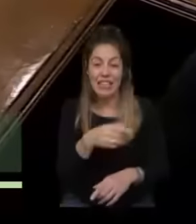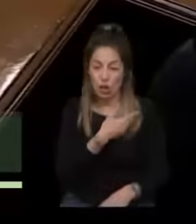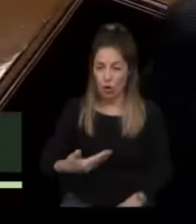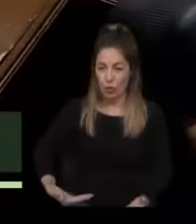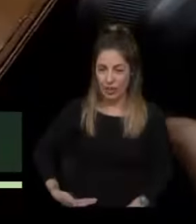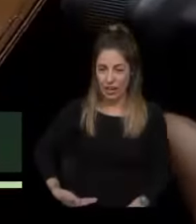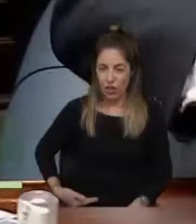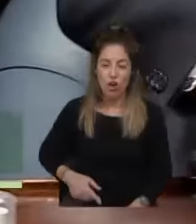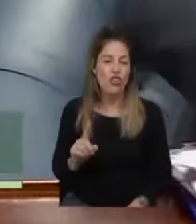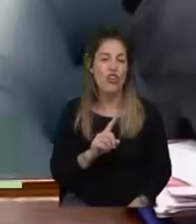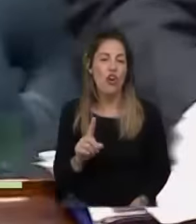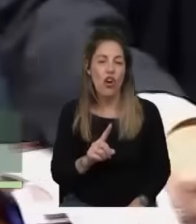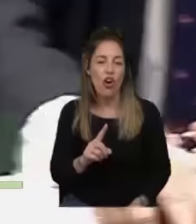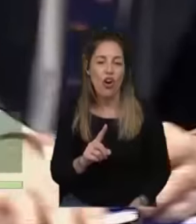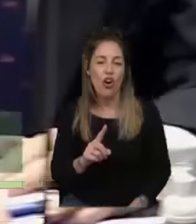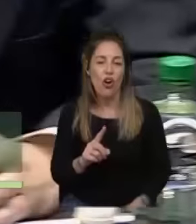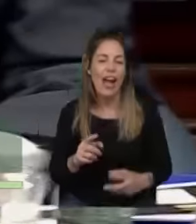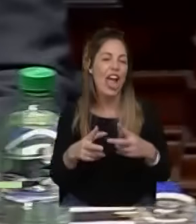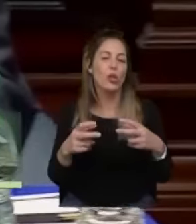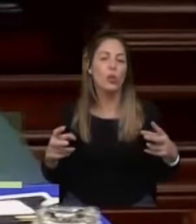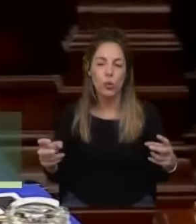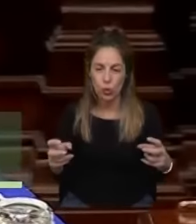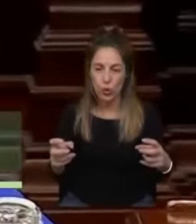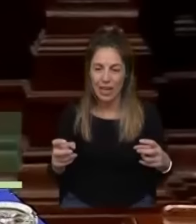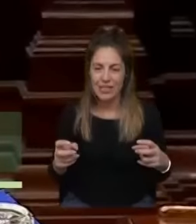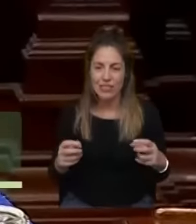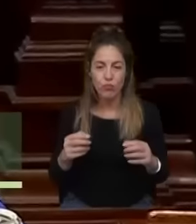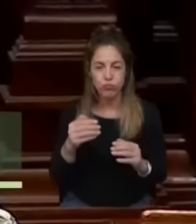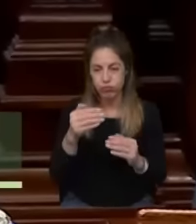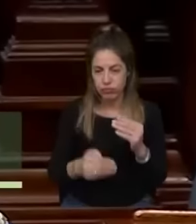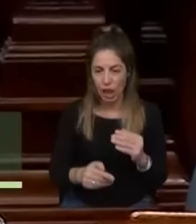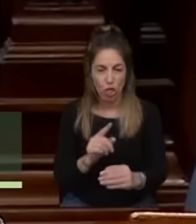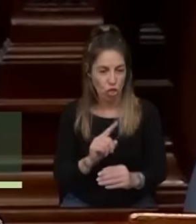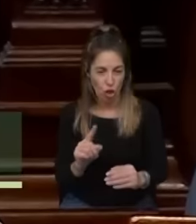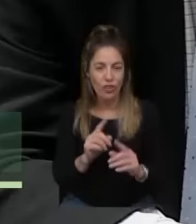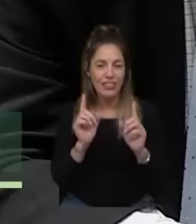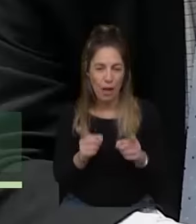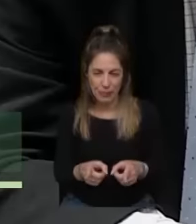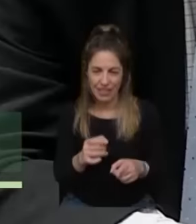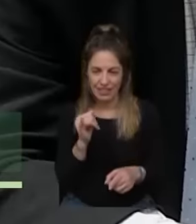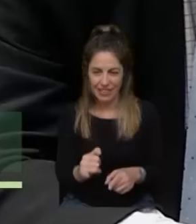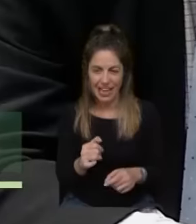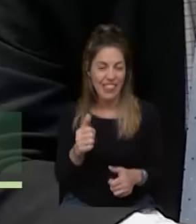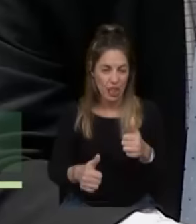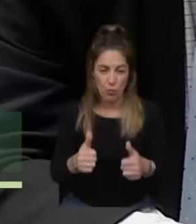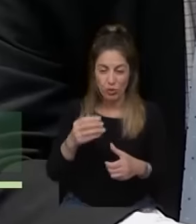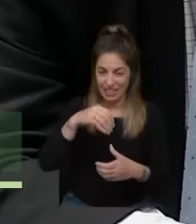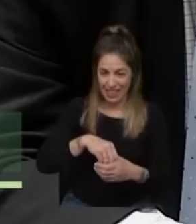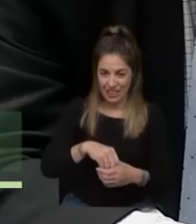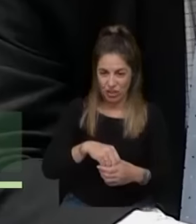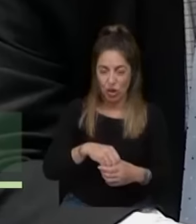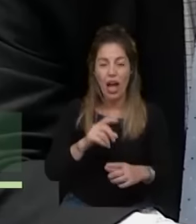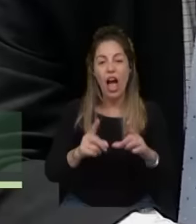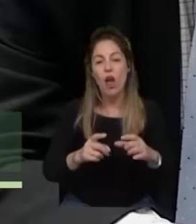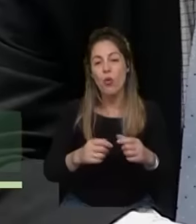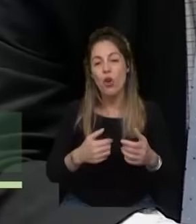gobiernos, o sea, no son tampoco estructuras así monolíticas, sino que también tienen disputas internas, algunos más